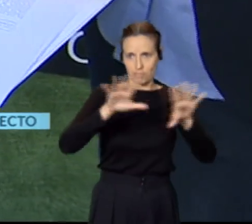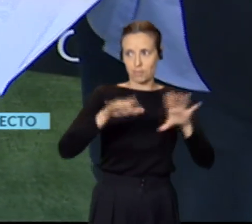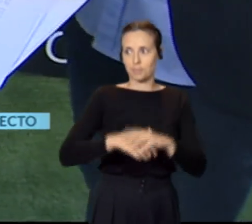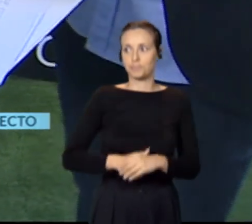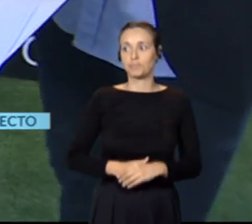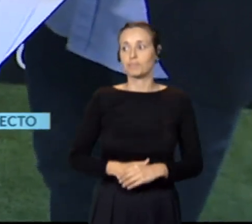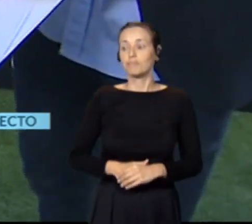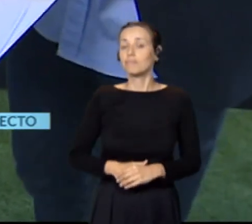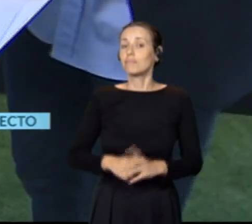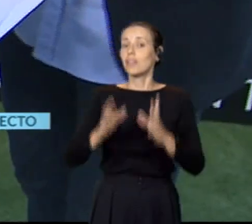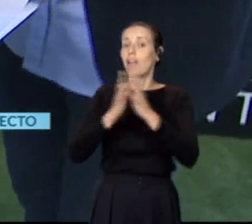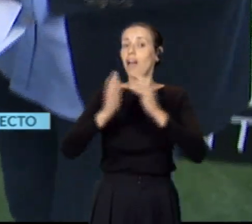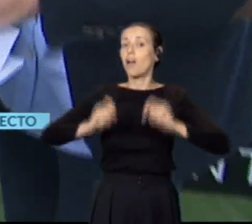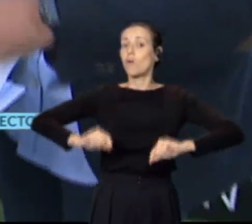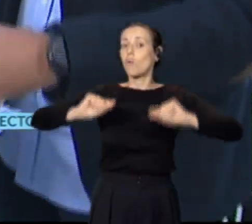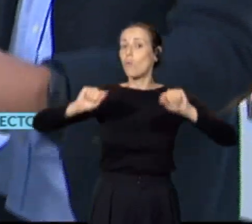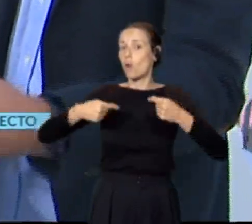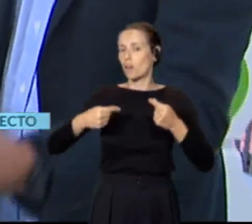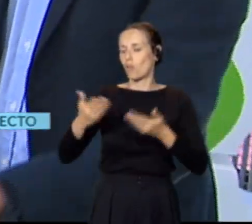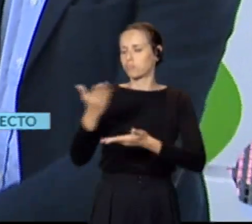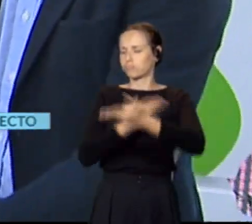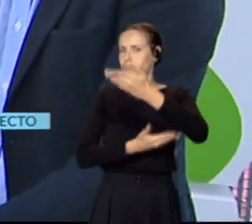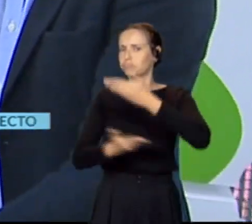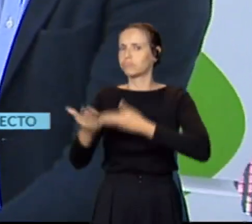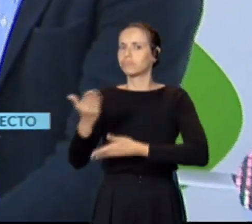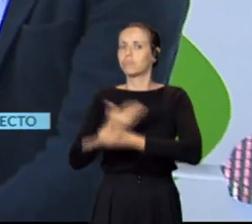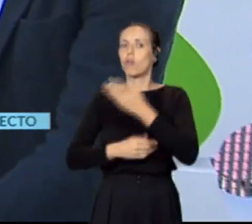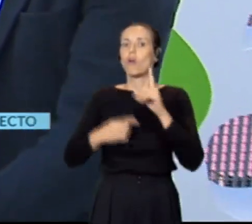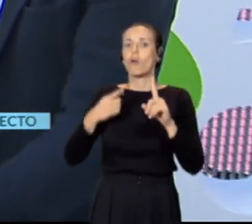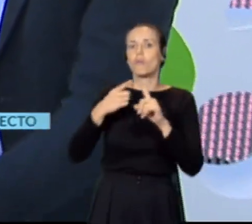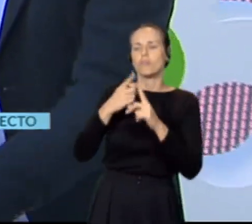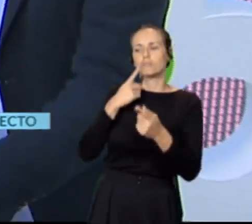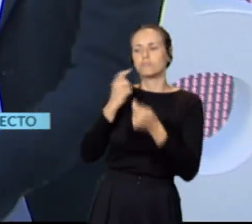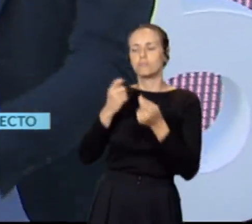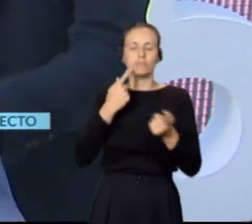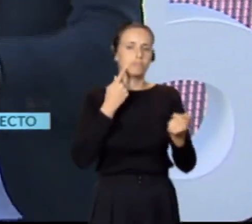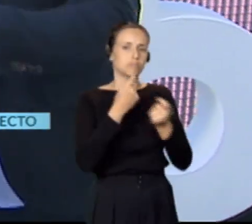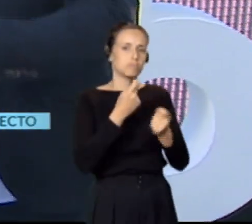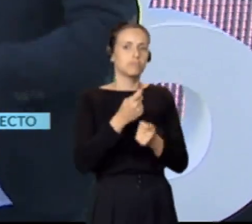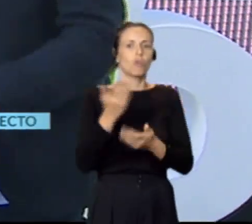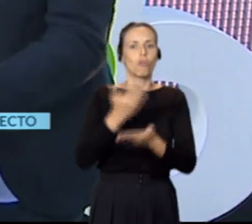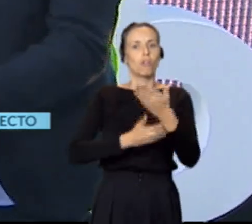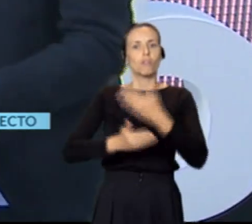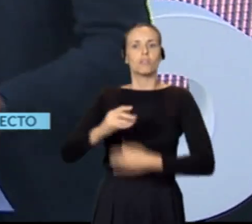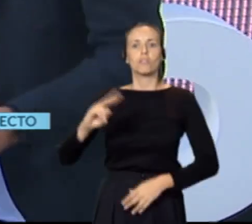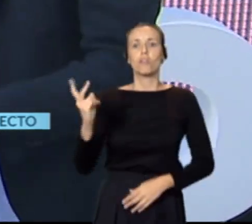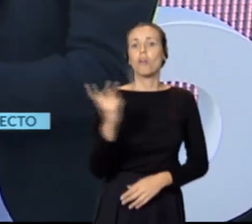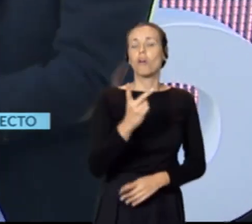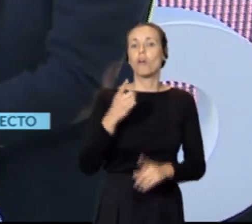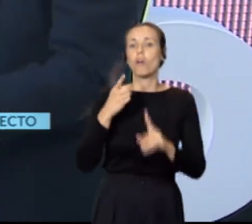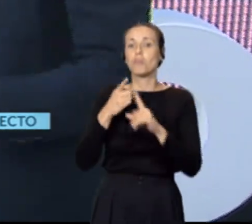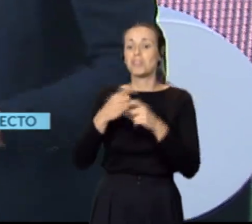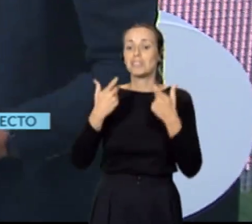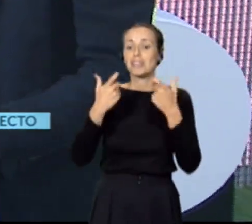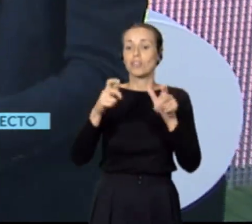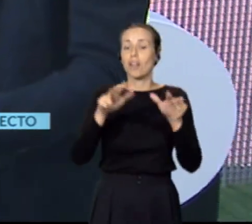este acuerdo de colaboración conjunta tiene como objetivo también regular la colaboración entre ambas partes para impulsar el desarrollo del